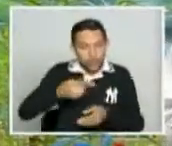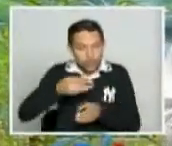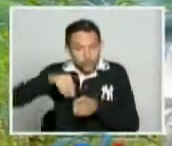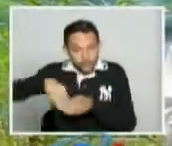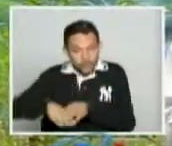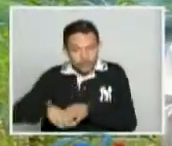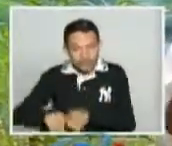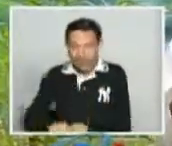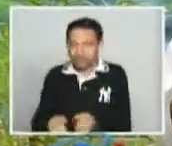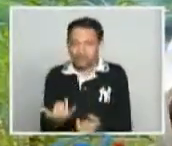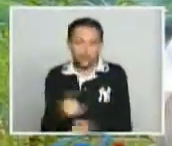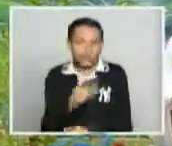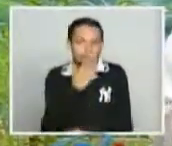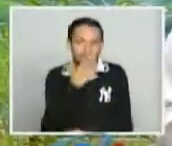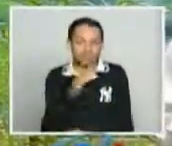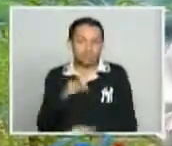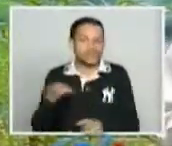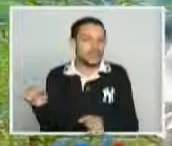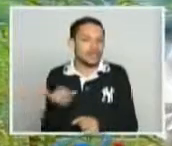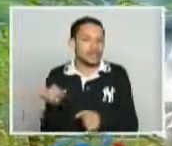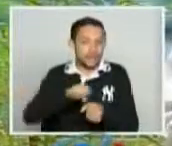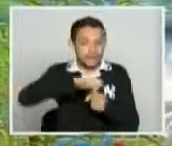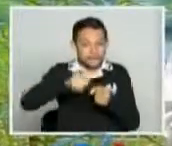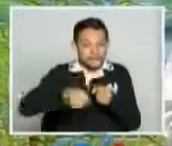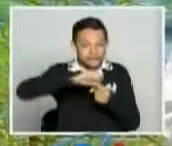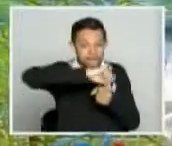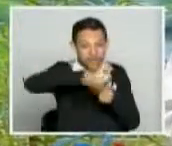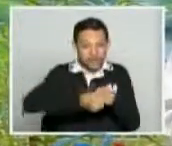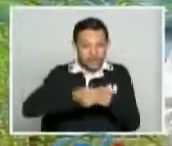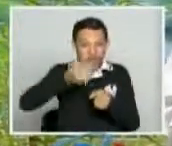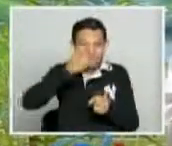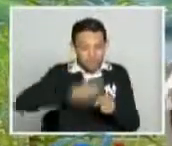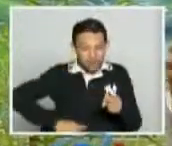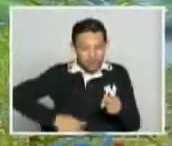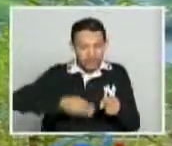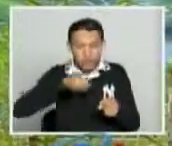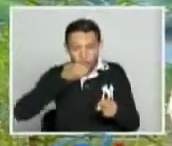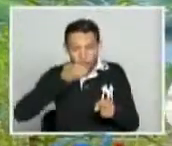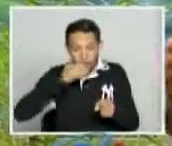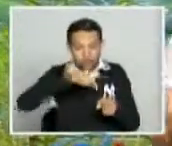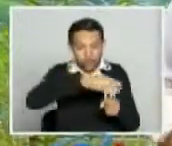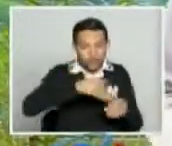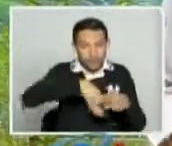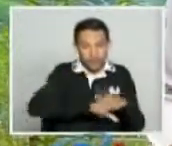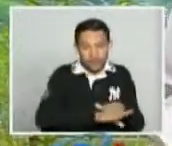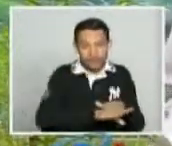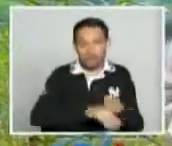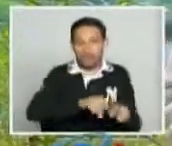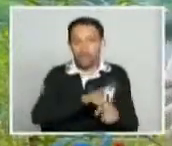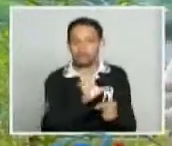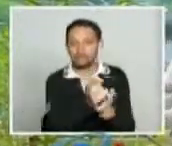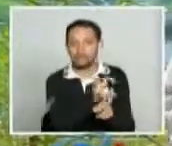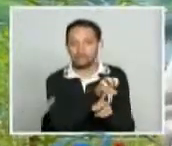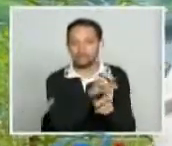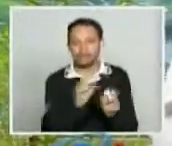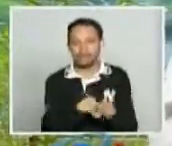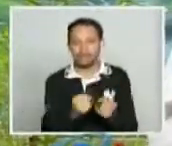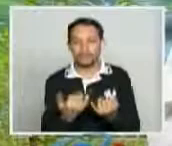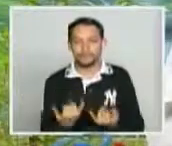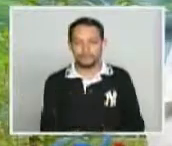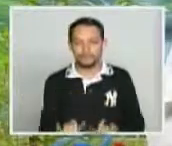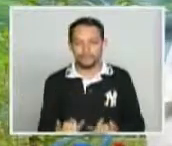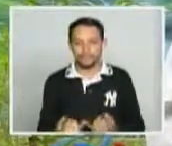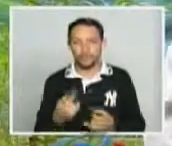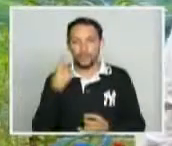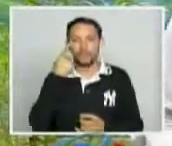un banano. Ella se pierde las propiedades terapéuticas. Y la gente está guardando esa media tabletica y a veces la guardan